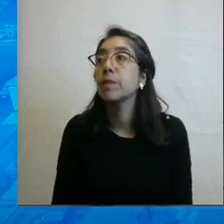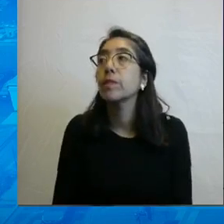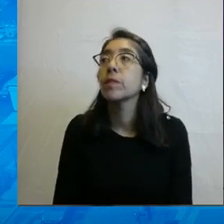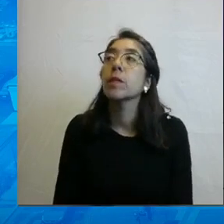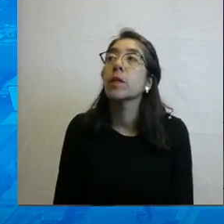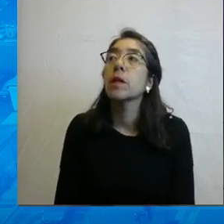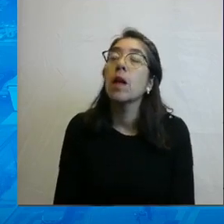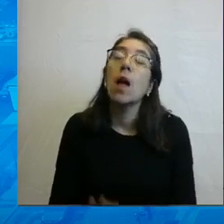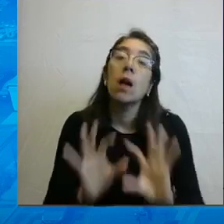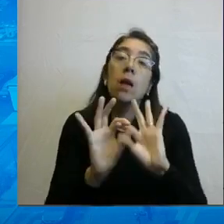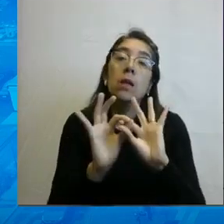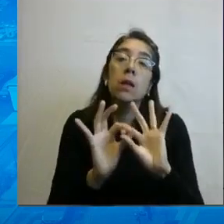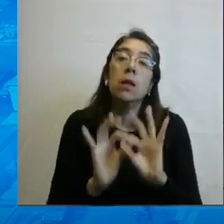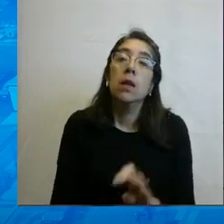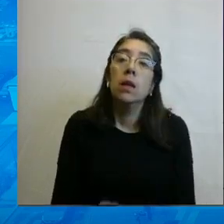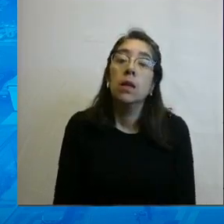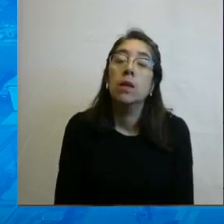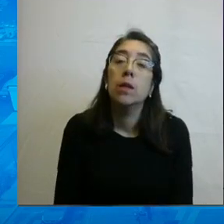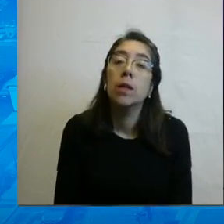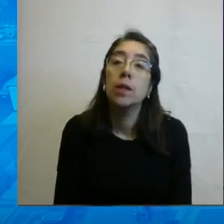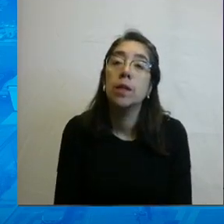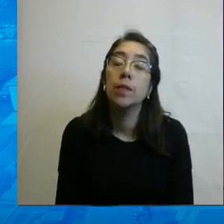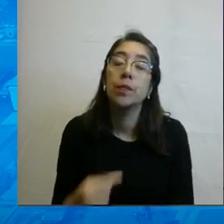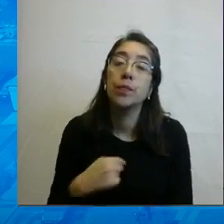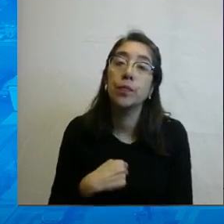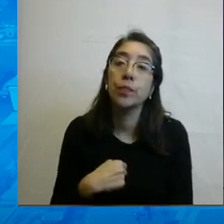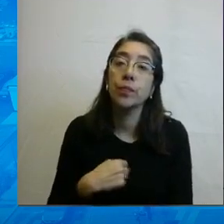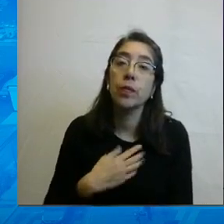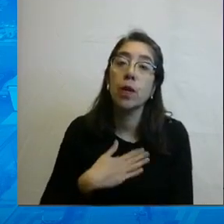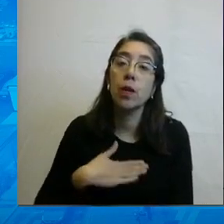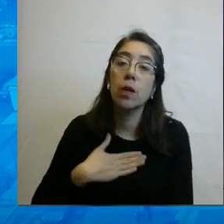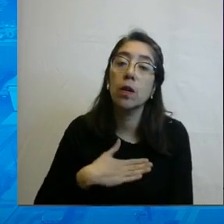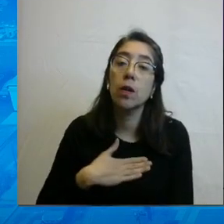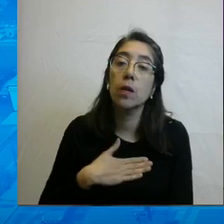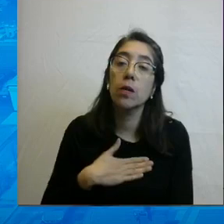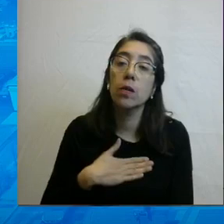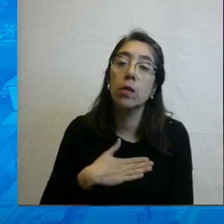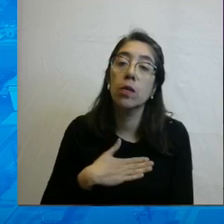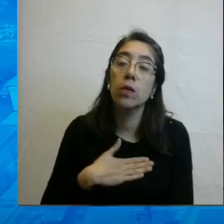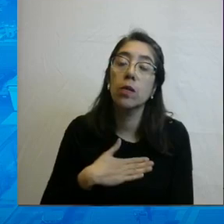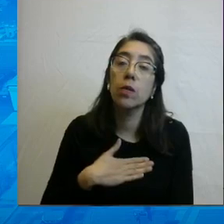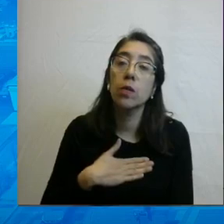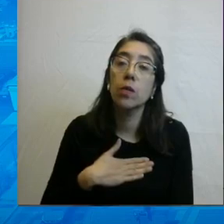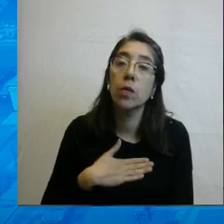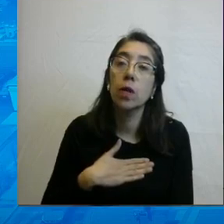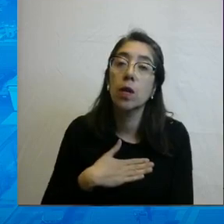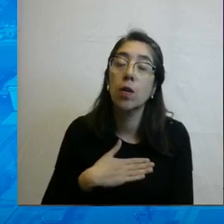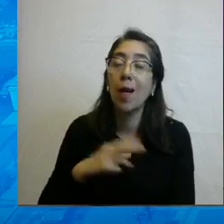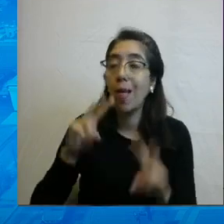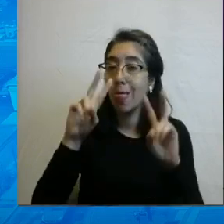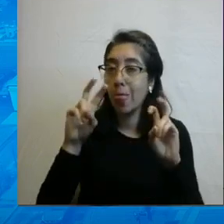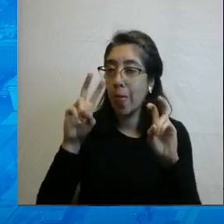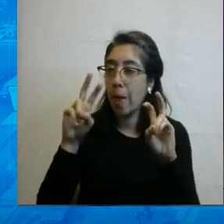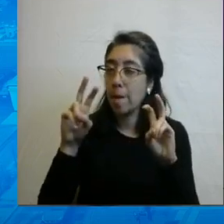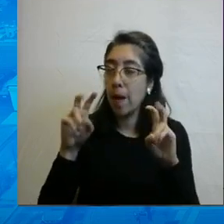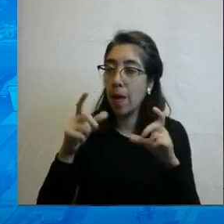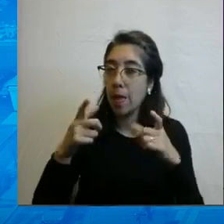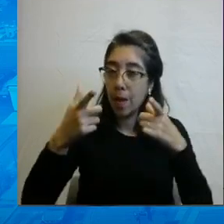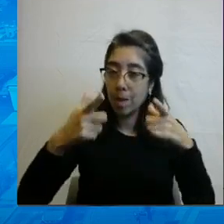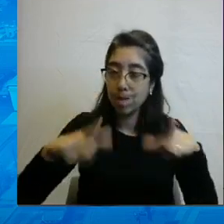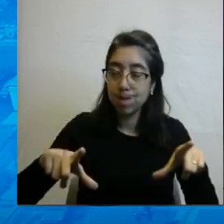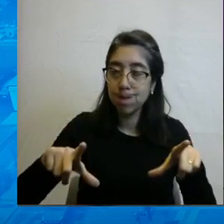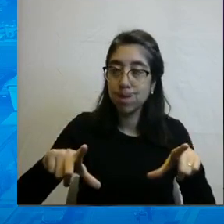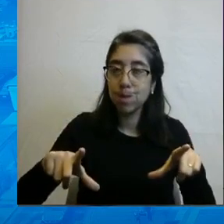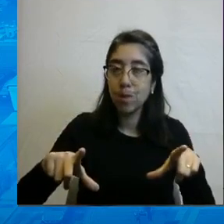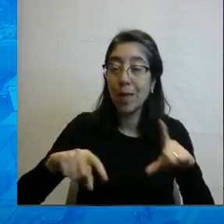Gracias, administrador. Yo quiero ofrecer la Comisión de Ordenamiento Territorial que presido para que podamos reunirnos el